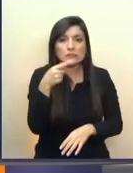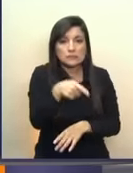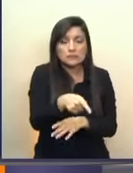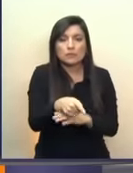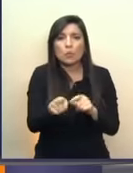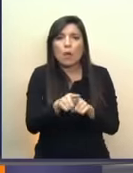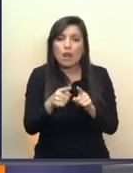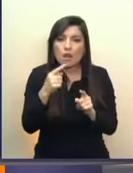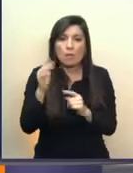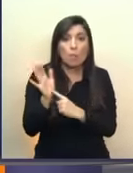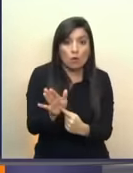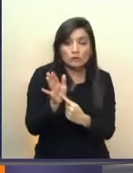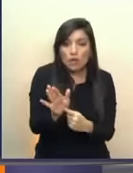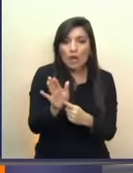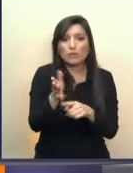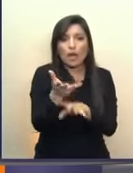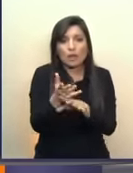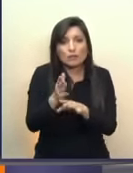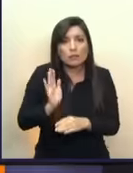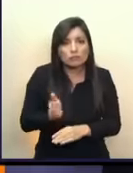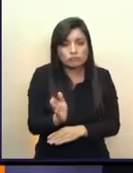aún persisten en esa ciudad.